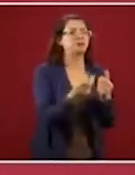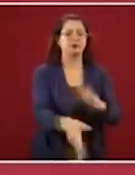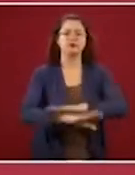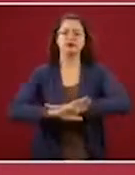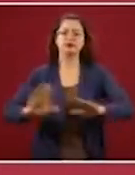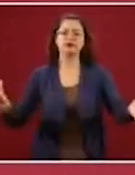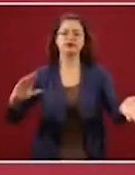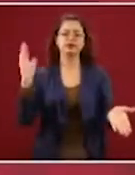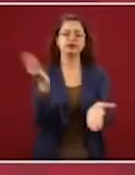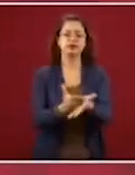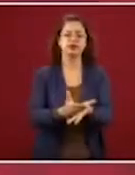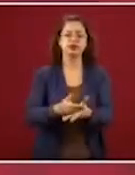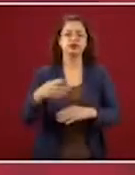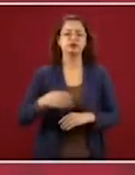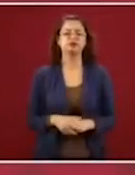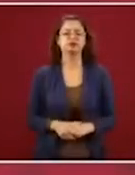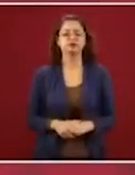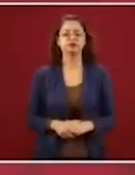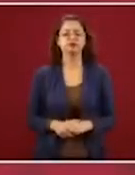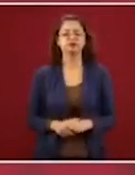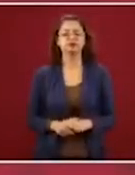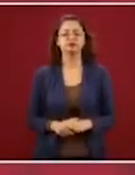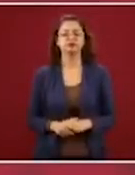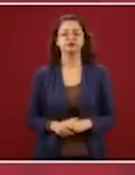que no